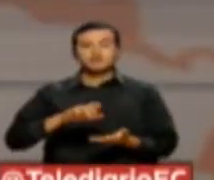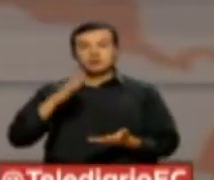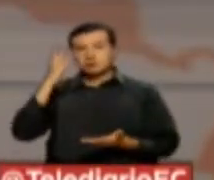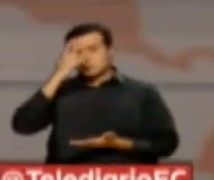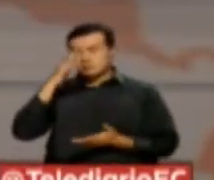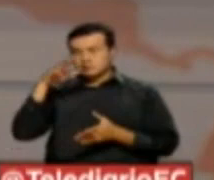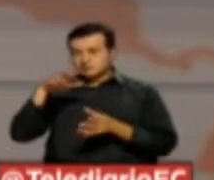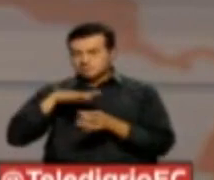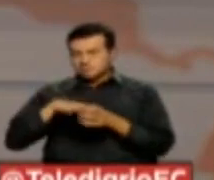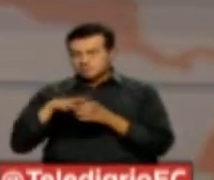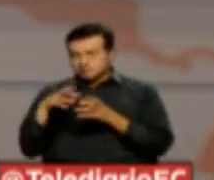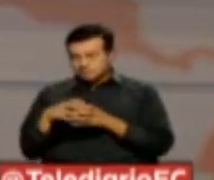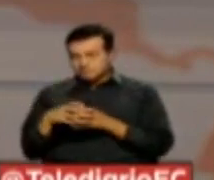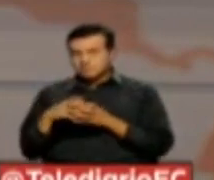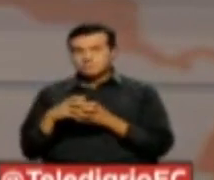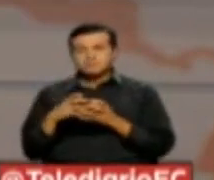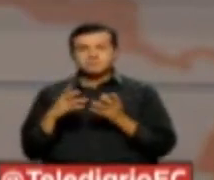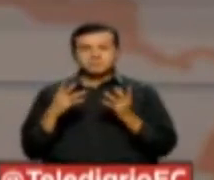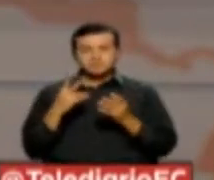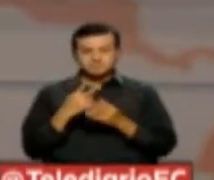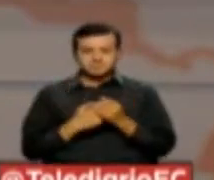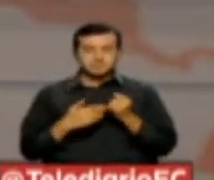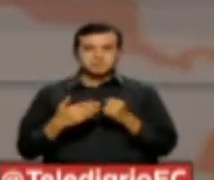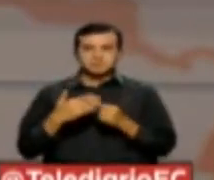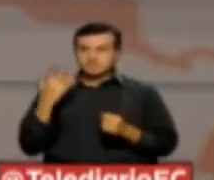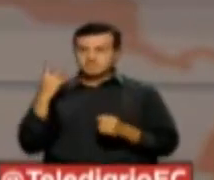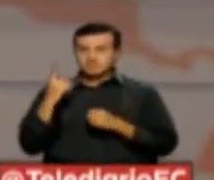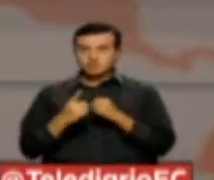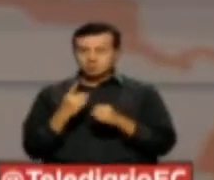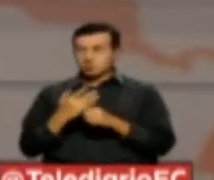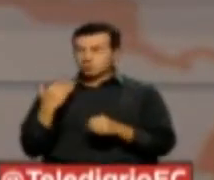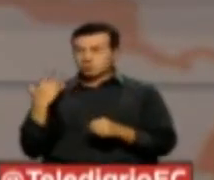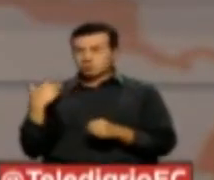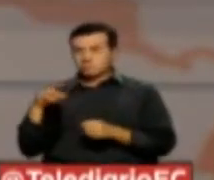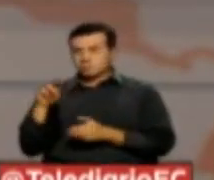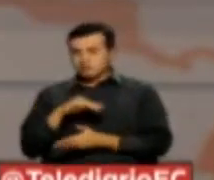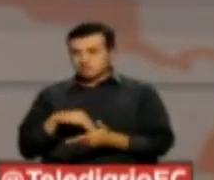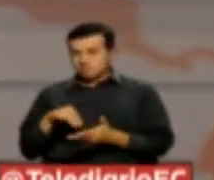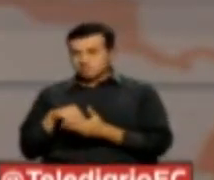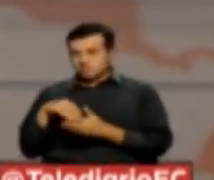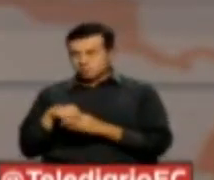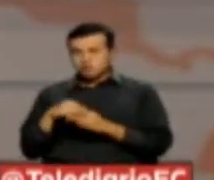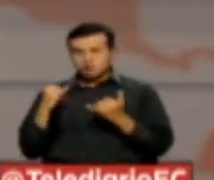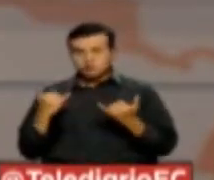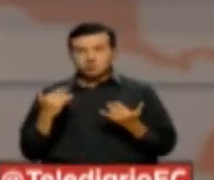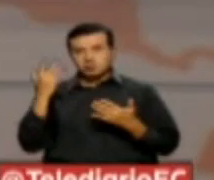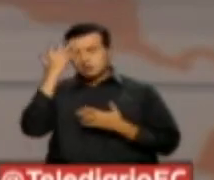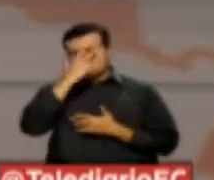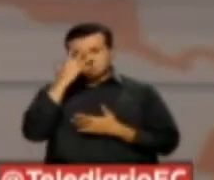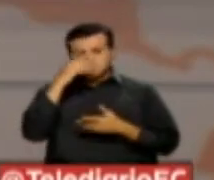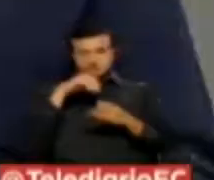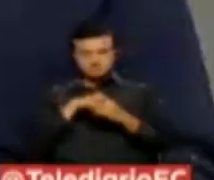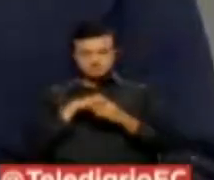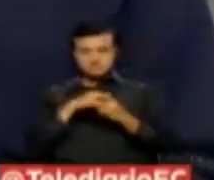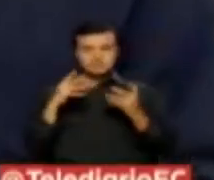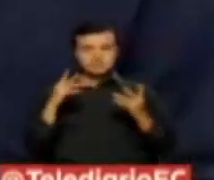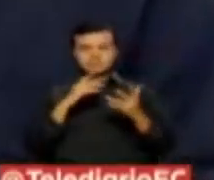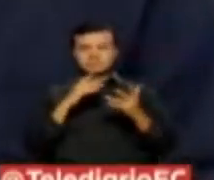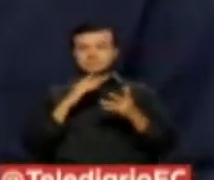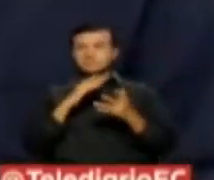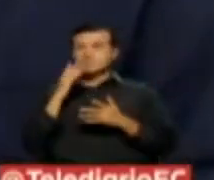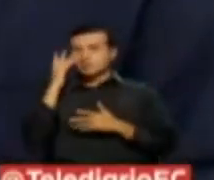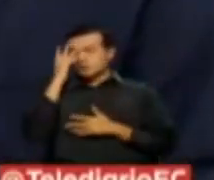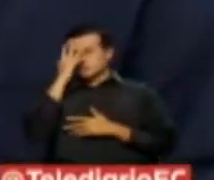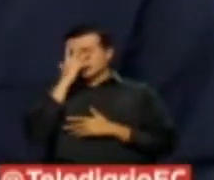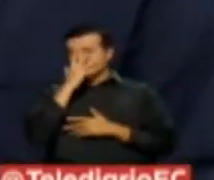esmeraldas estamos haciendo así la anterior en el anterior año fue manabí ahora es de esmeralda y hablando de esmeraldas